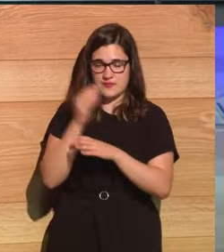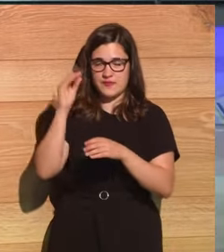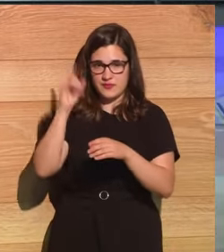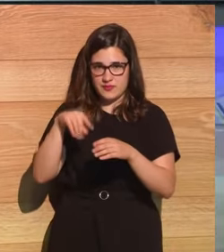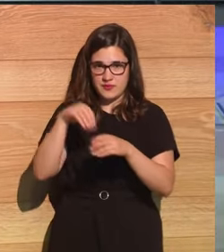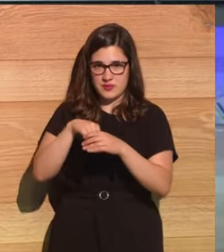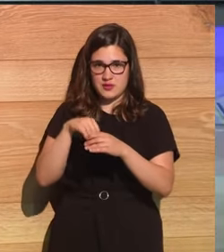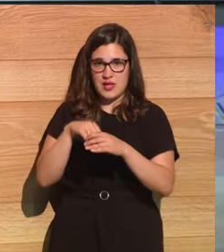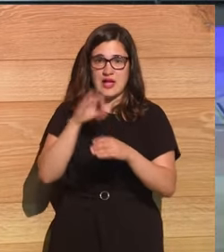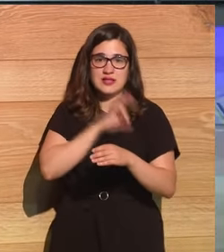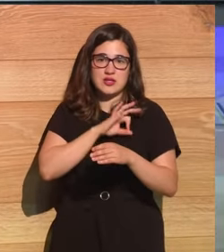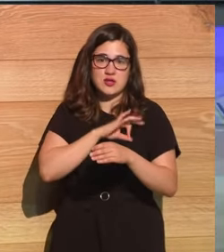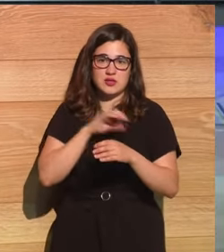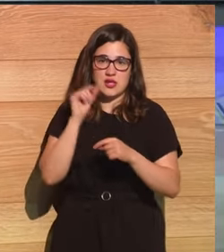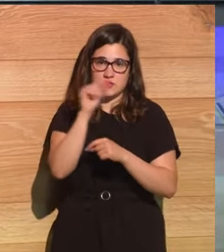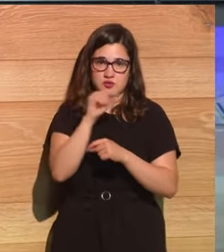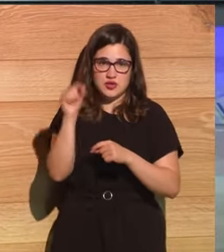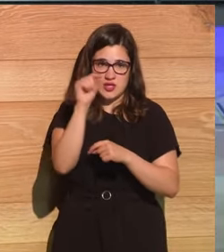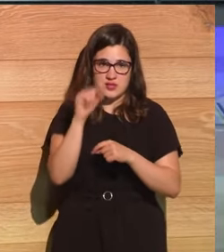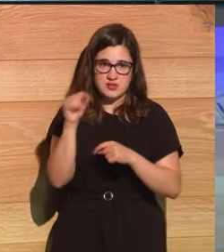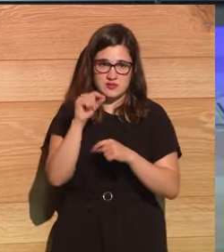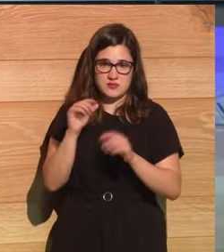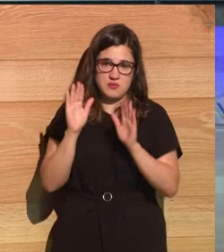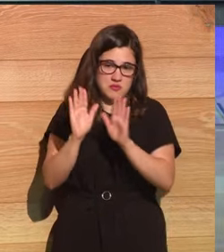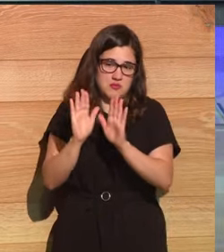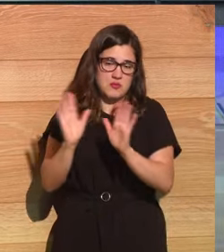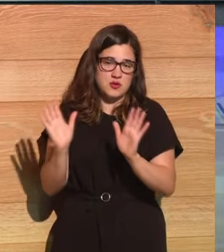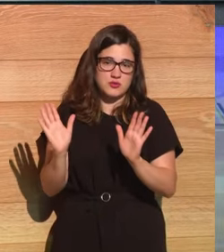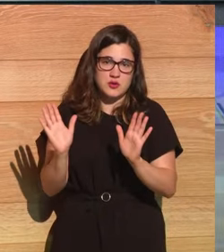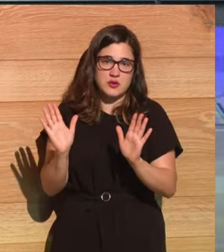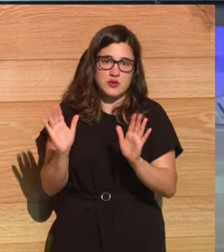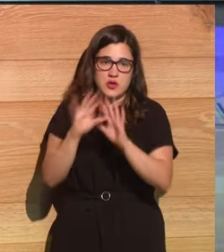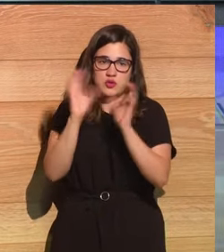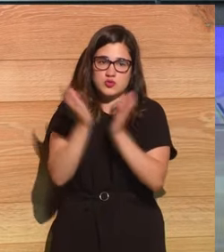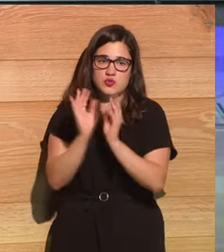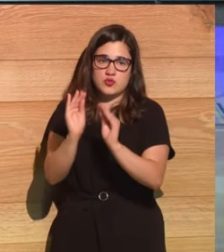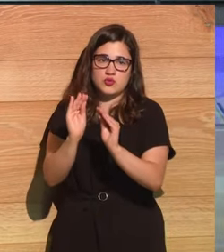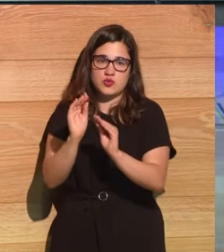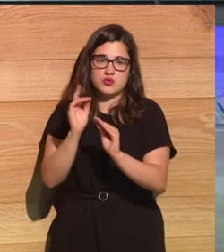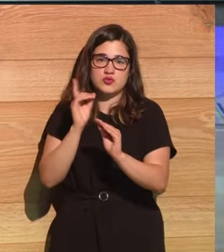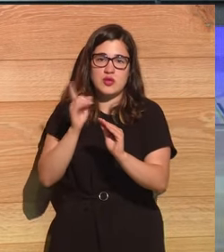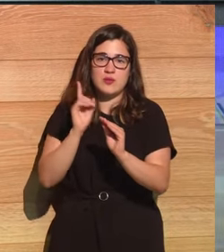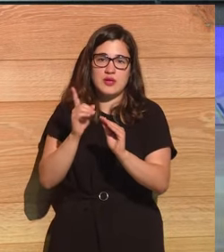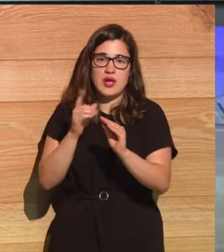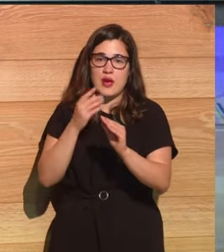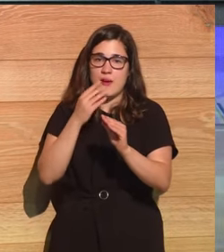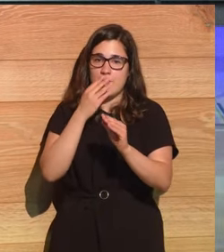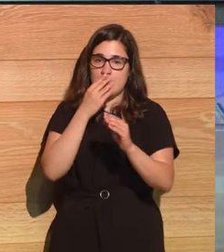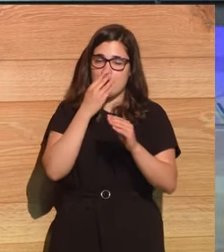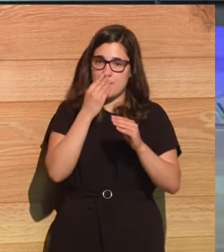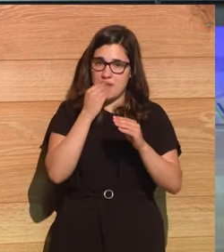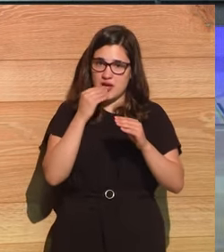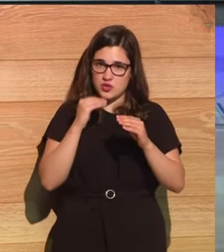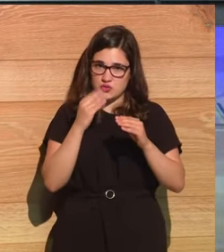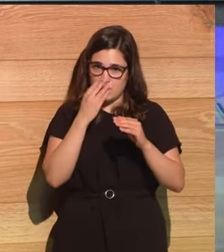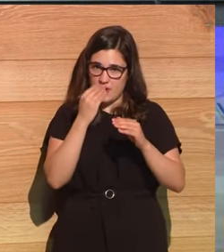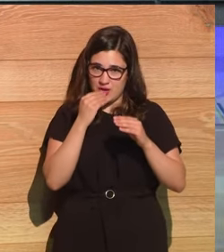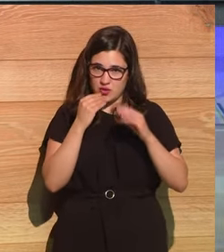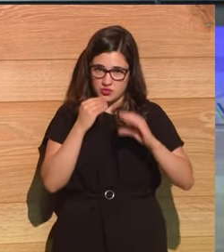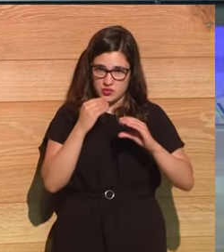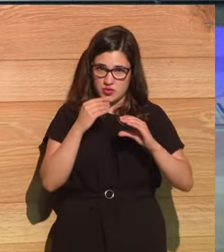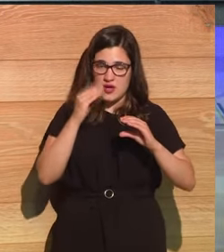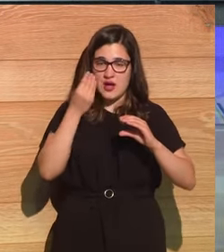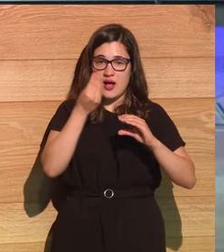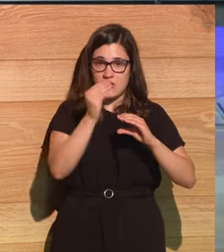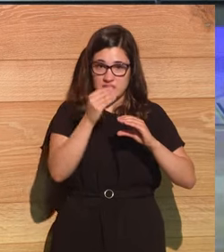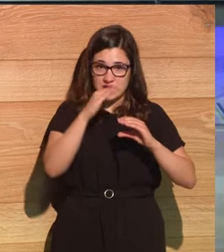señor de las moscas, ¿no? Estaban allí, en su mundo, y solo estaban por encima de los perros. Los perros estaban más abajo, luego estaban los preadolescentes